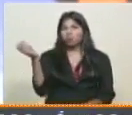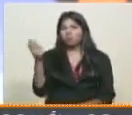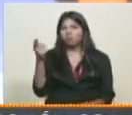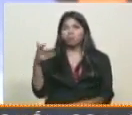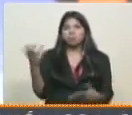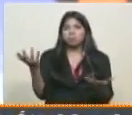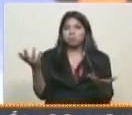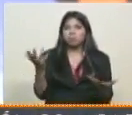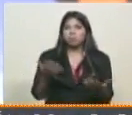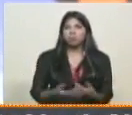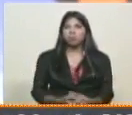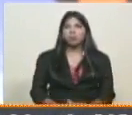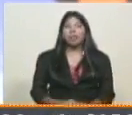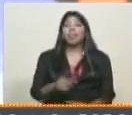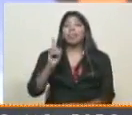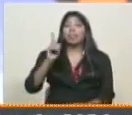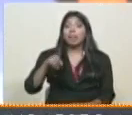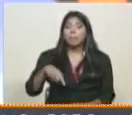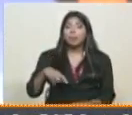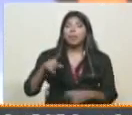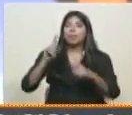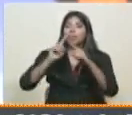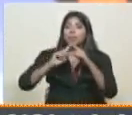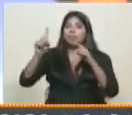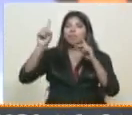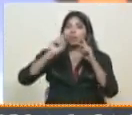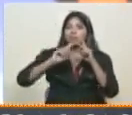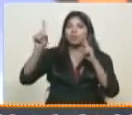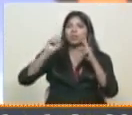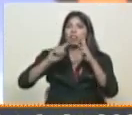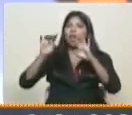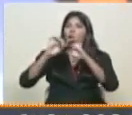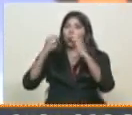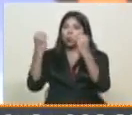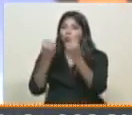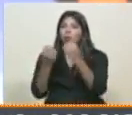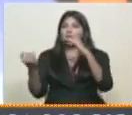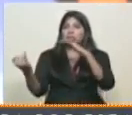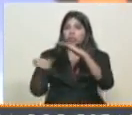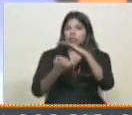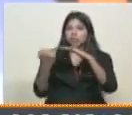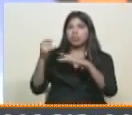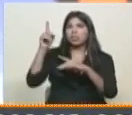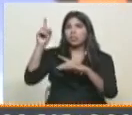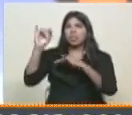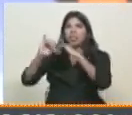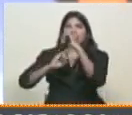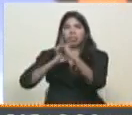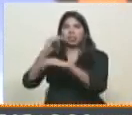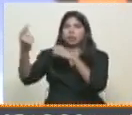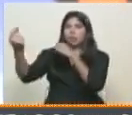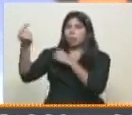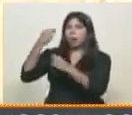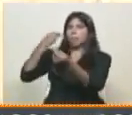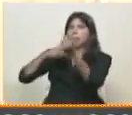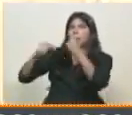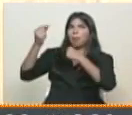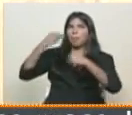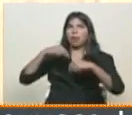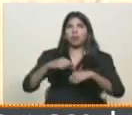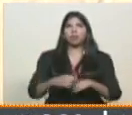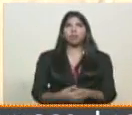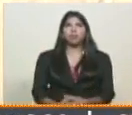también que se ha venido desencadenando desde otras organizaciones internacionales hacia nuestro país bien